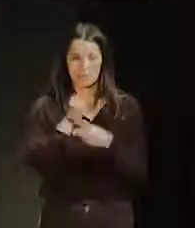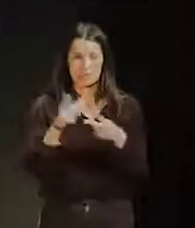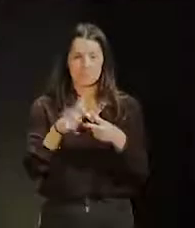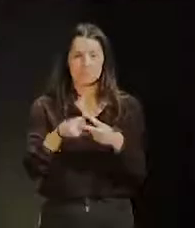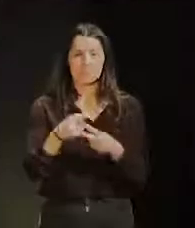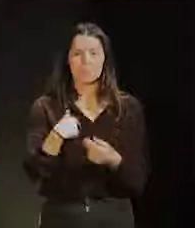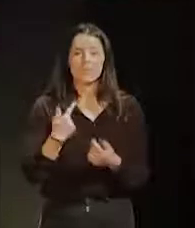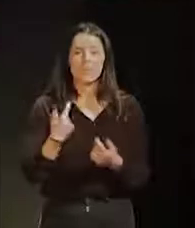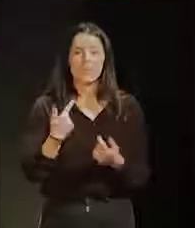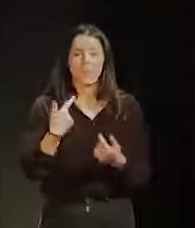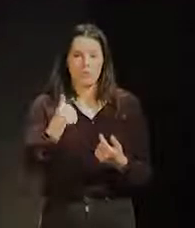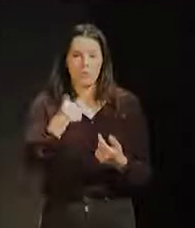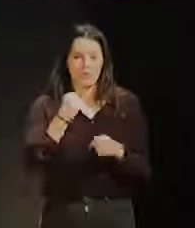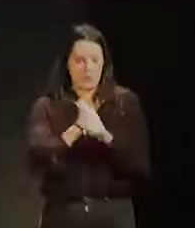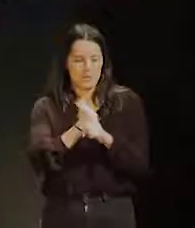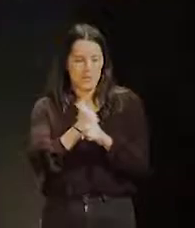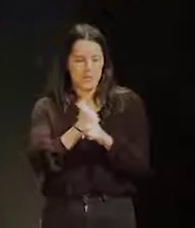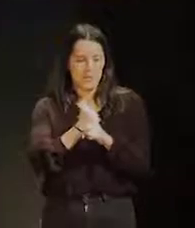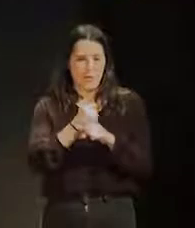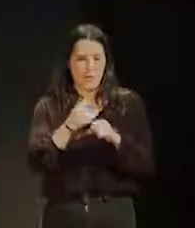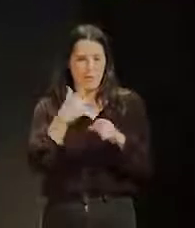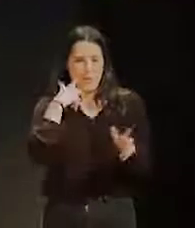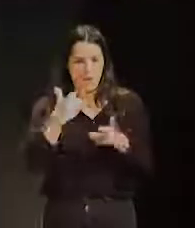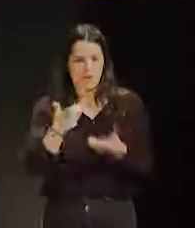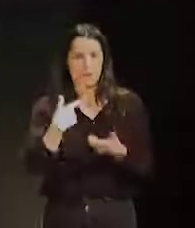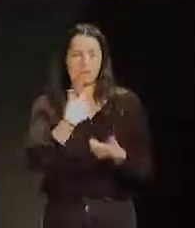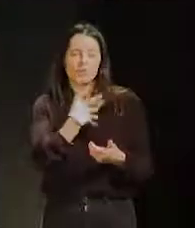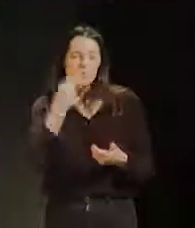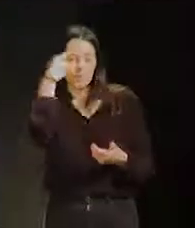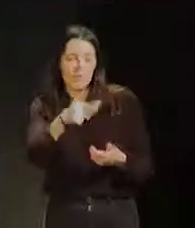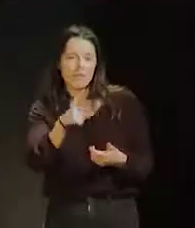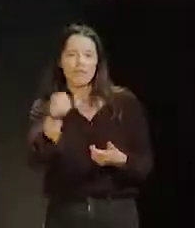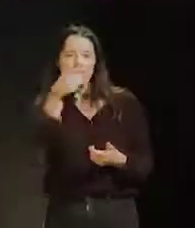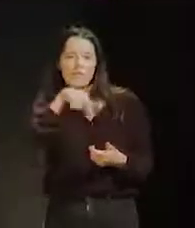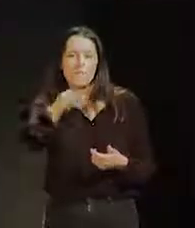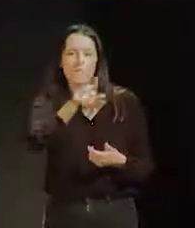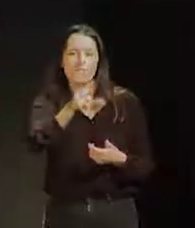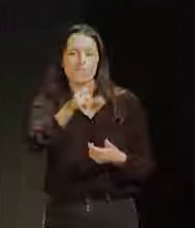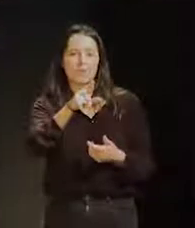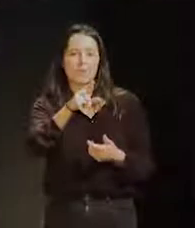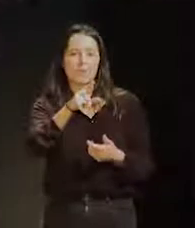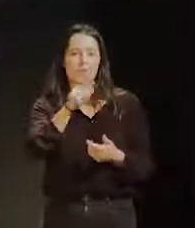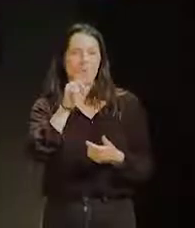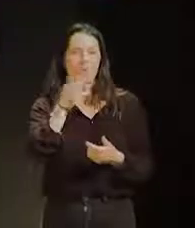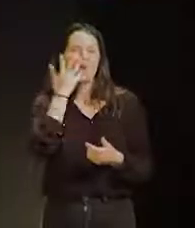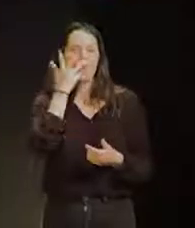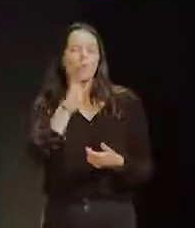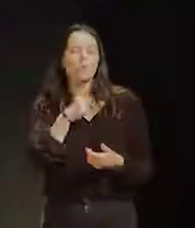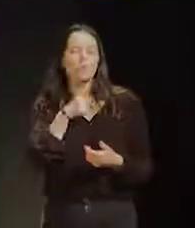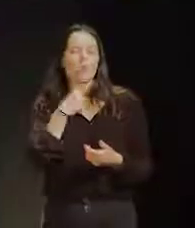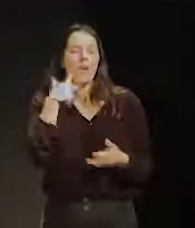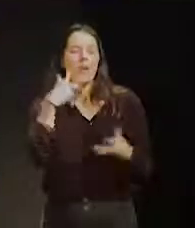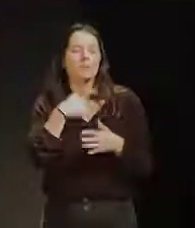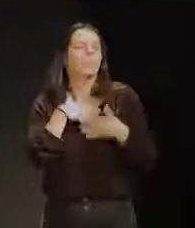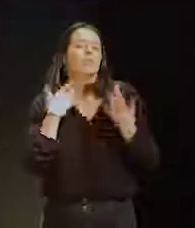como artistas, quería saber qué tipo de arte les gusta consumir, ver, ser espectadores. Y la